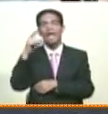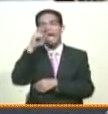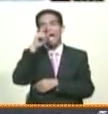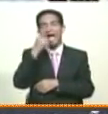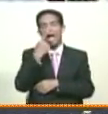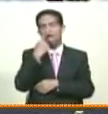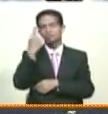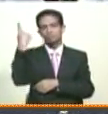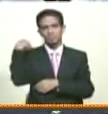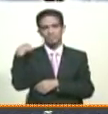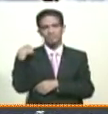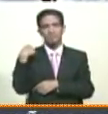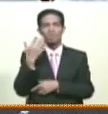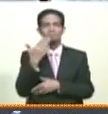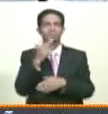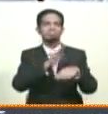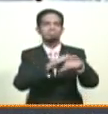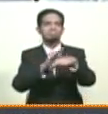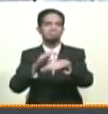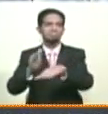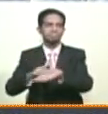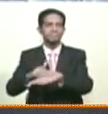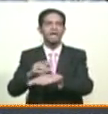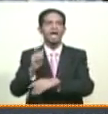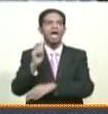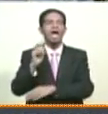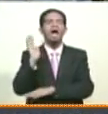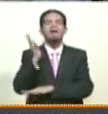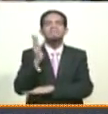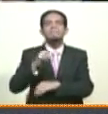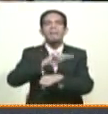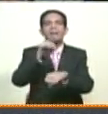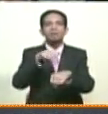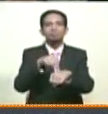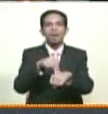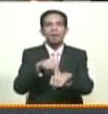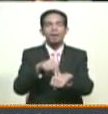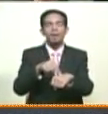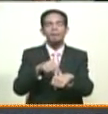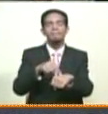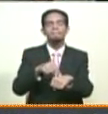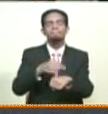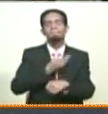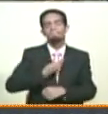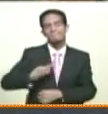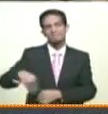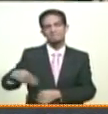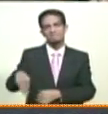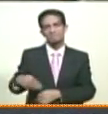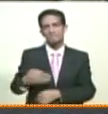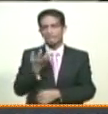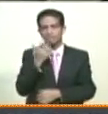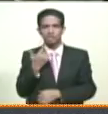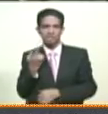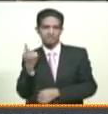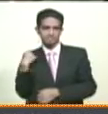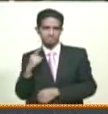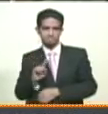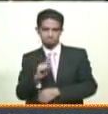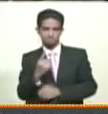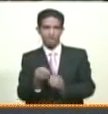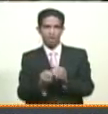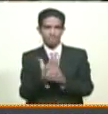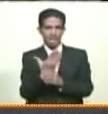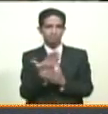pasado, con la convocatoria de la Asamblea Nacional Constituyente que realizara el presidente de la República el pasado 1 de mayo, a propósito de todos estos